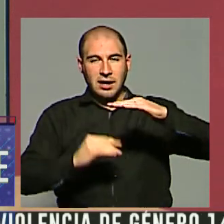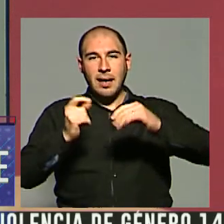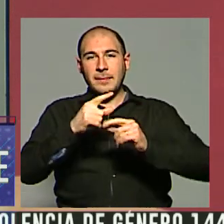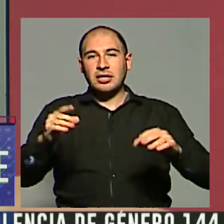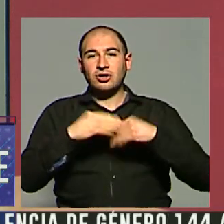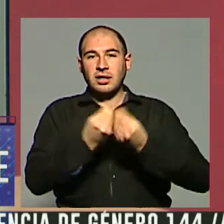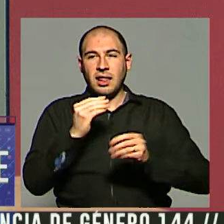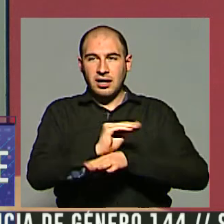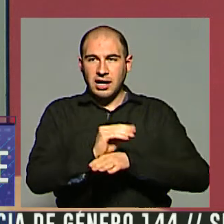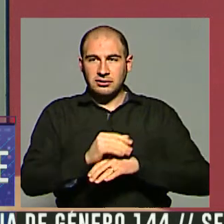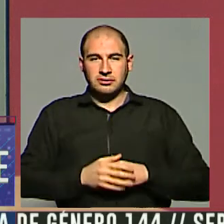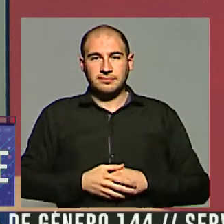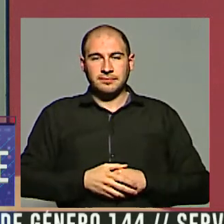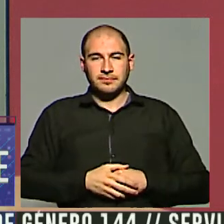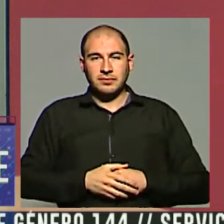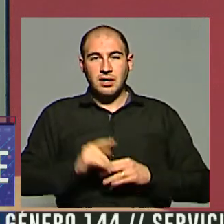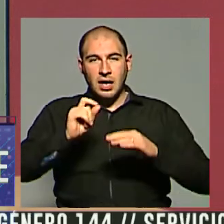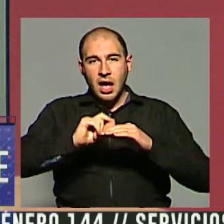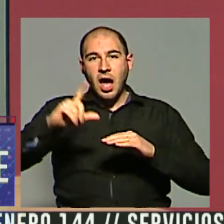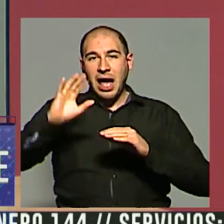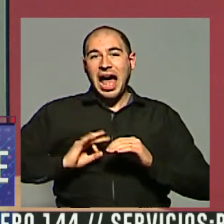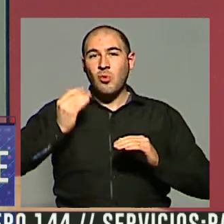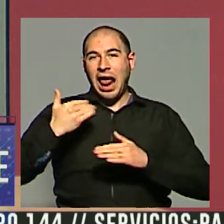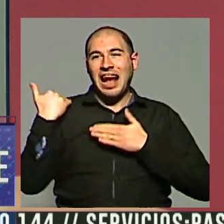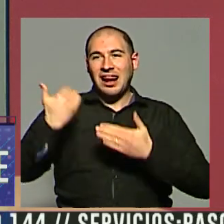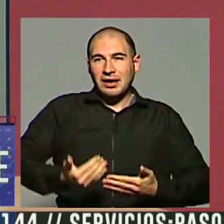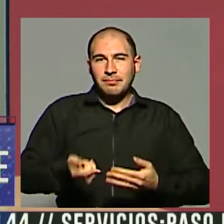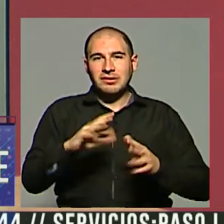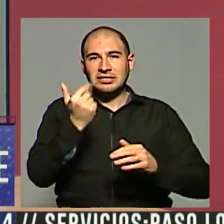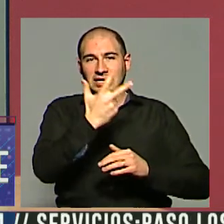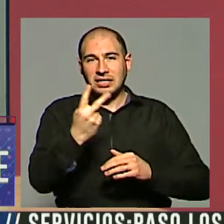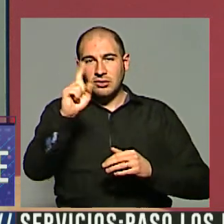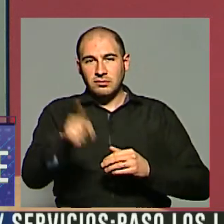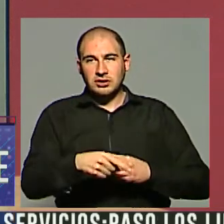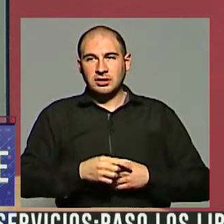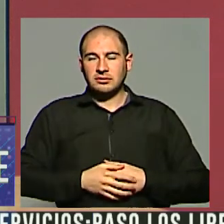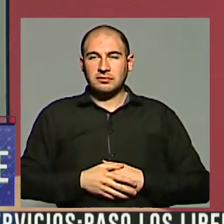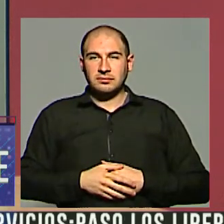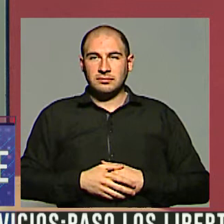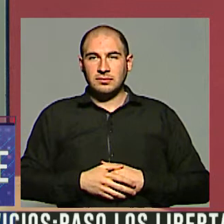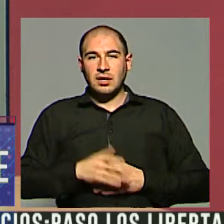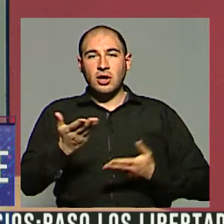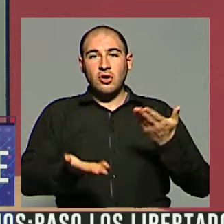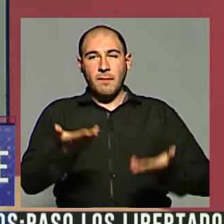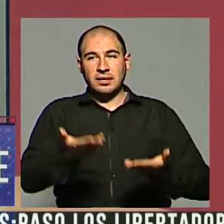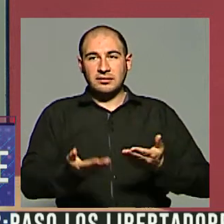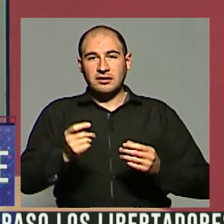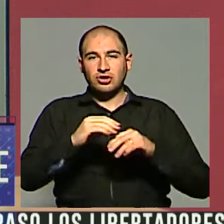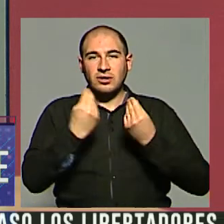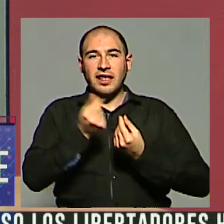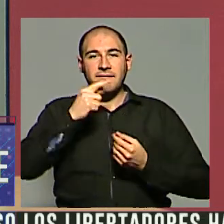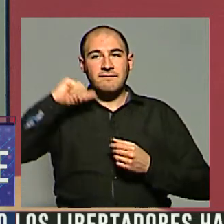canasta básica total, que creció interanualmente casi un 32% en relación con el nivel de